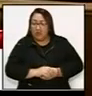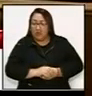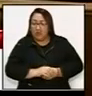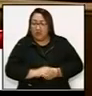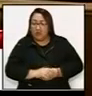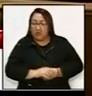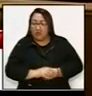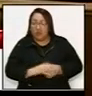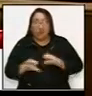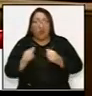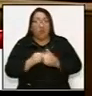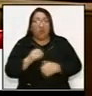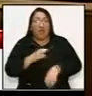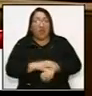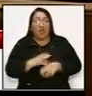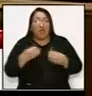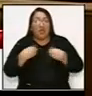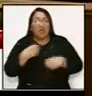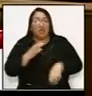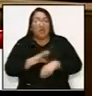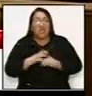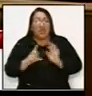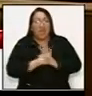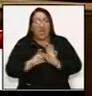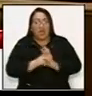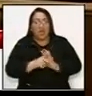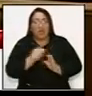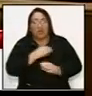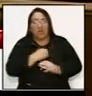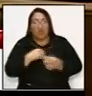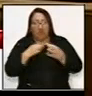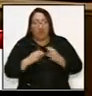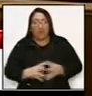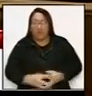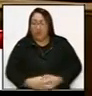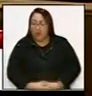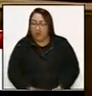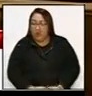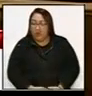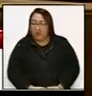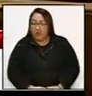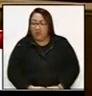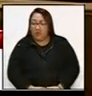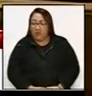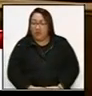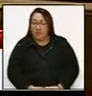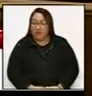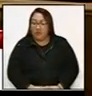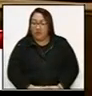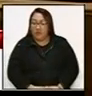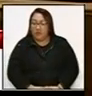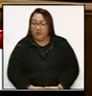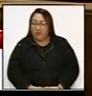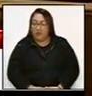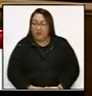médicos del Departamento de Medicina Legal del Ministerio Público, ¿no? Que se trasladaron hasta el hospital.